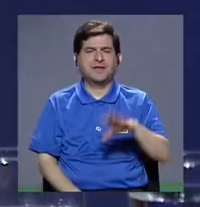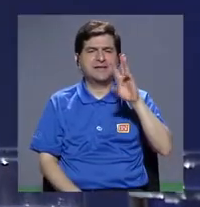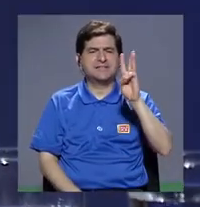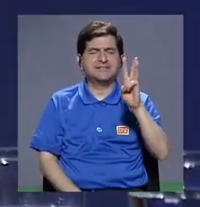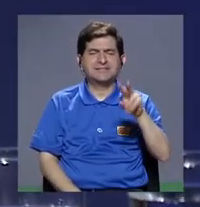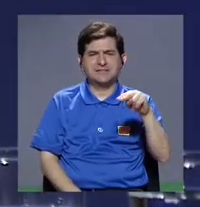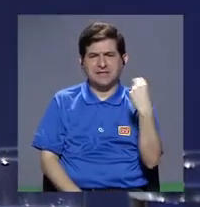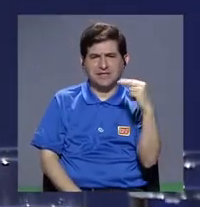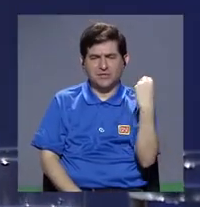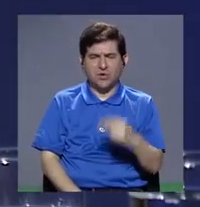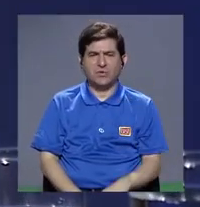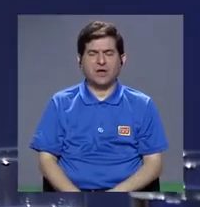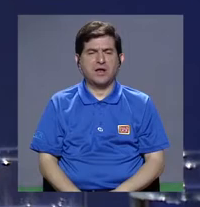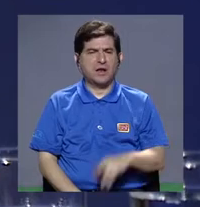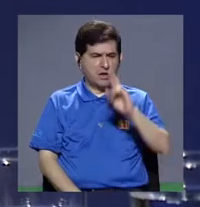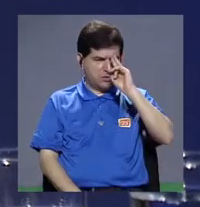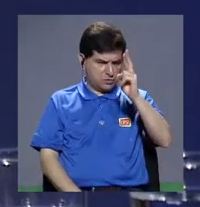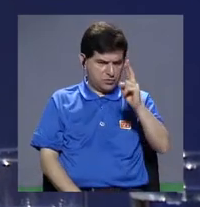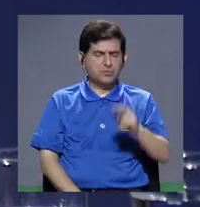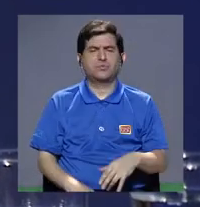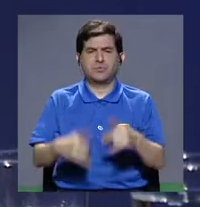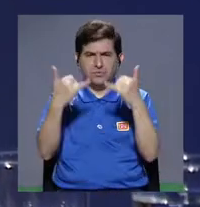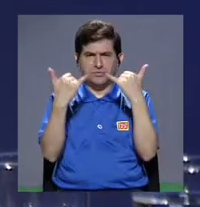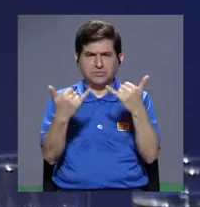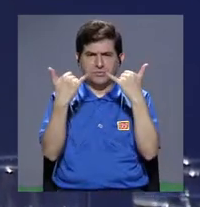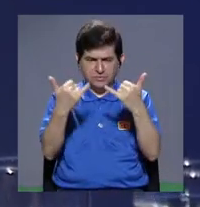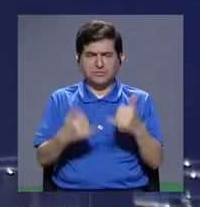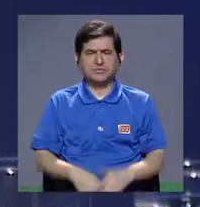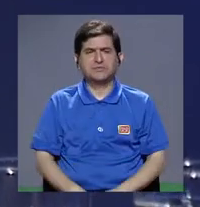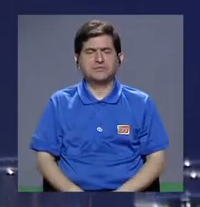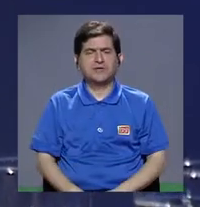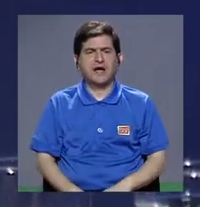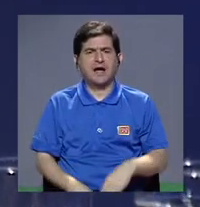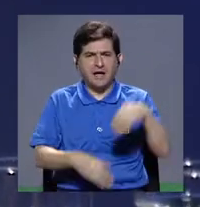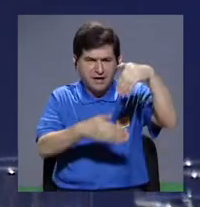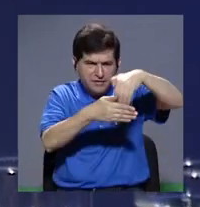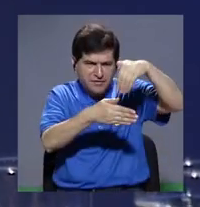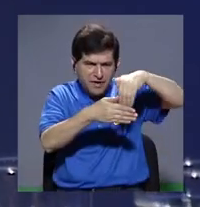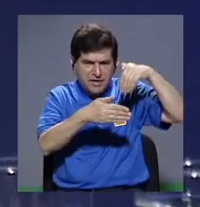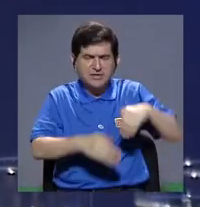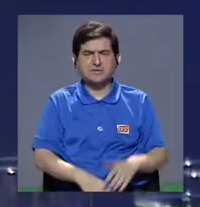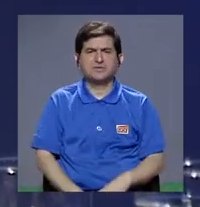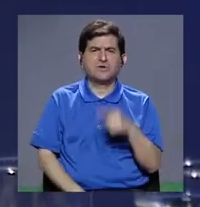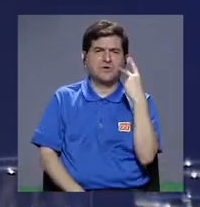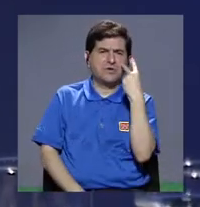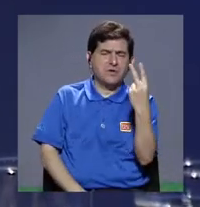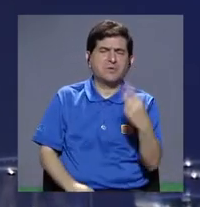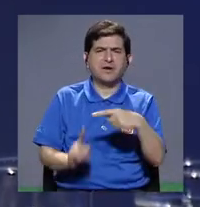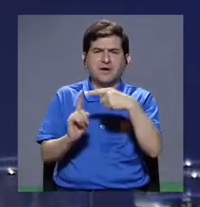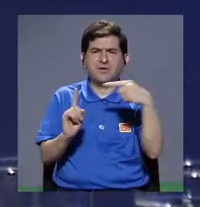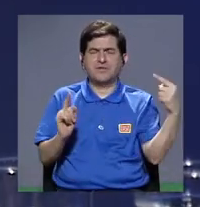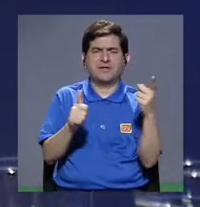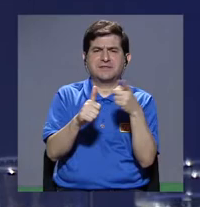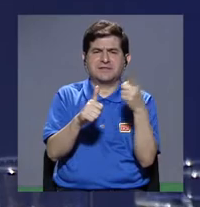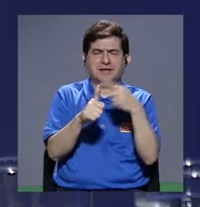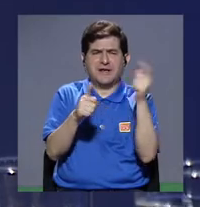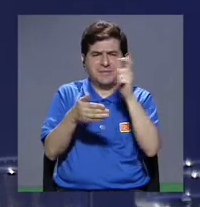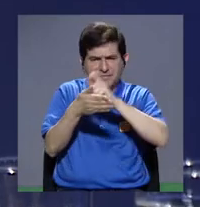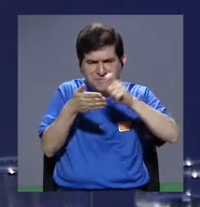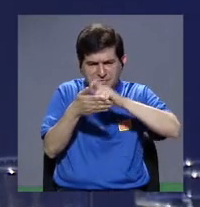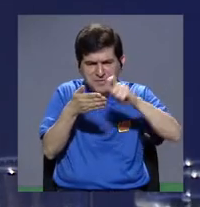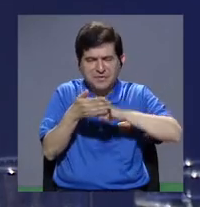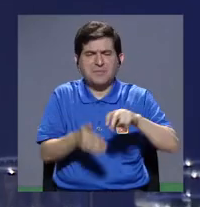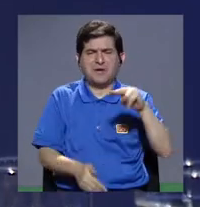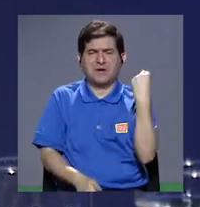una respetable cosa hecha allá y como lo ves en retrospectiva digamos desde aquella primera novela hasta